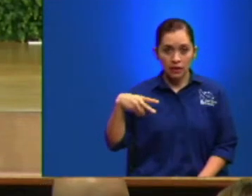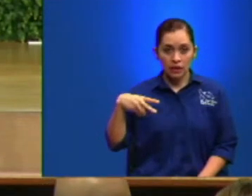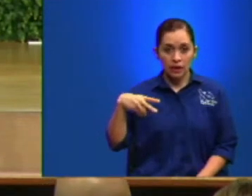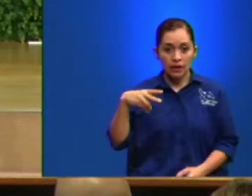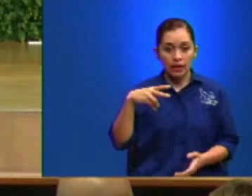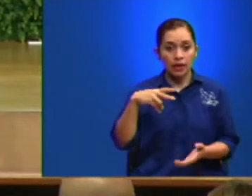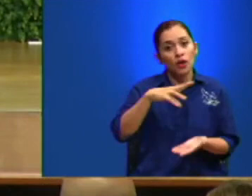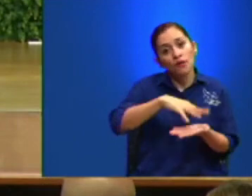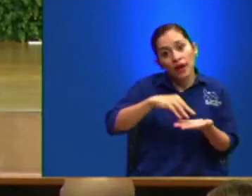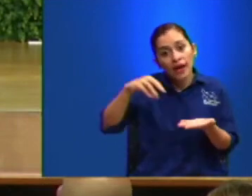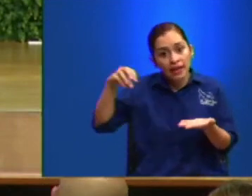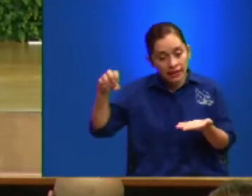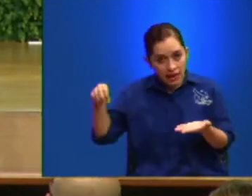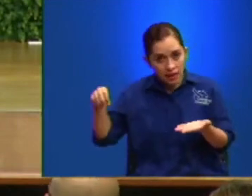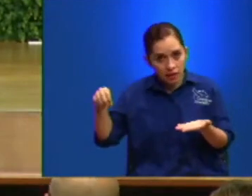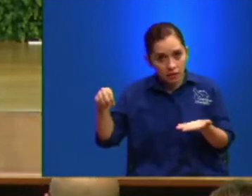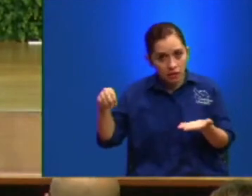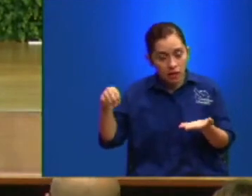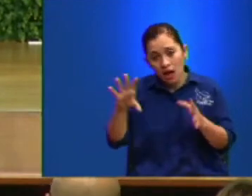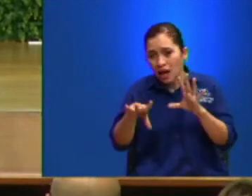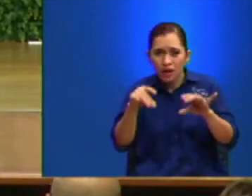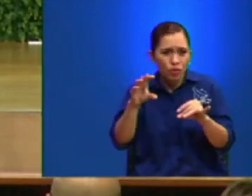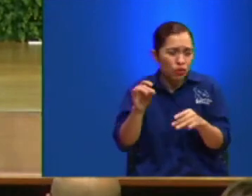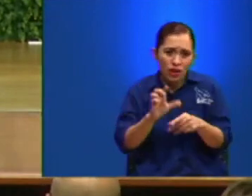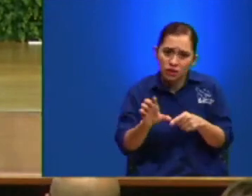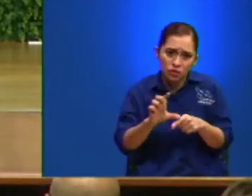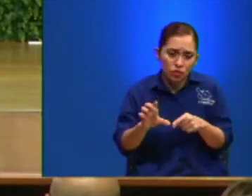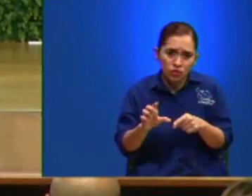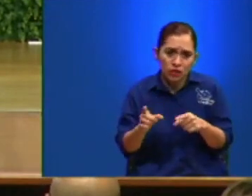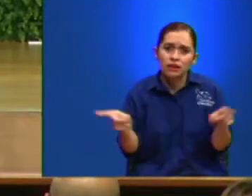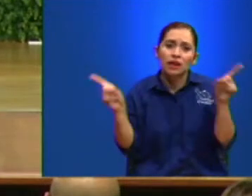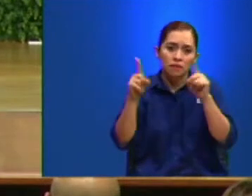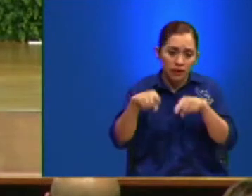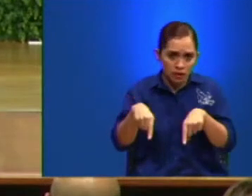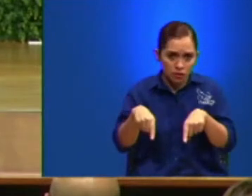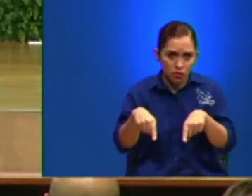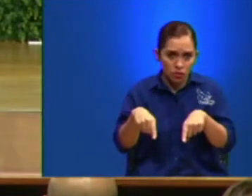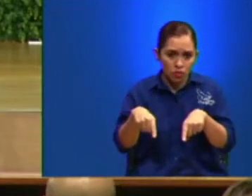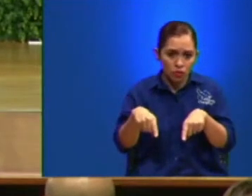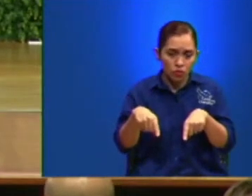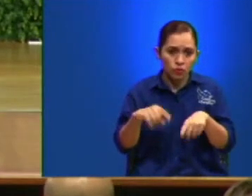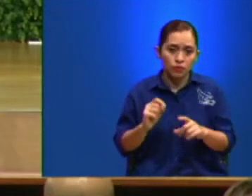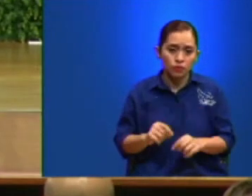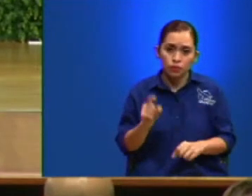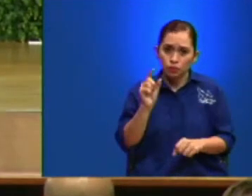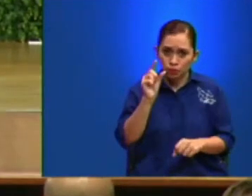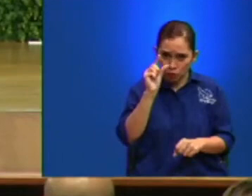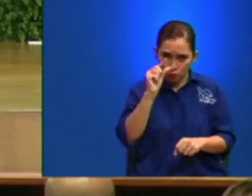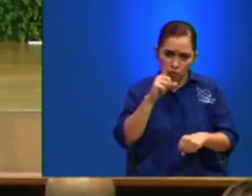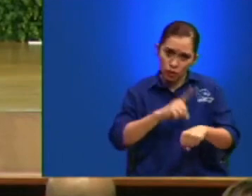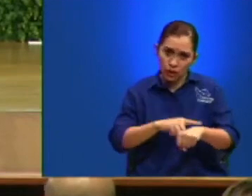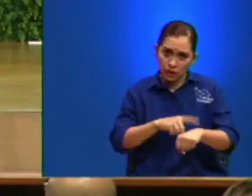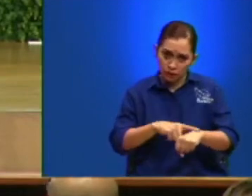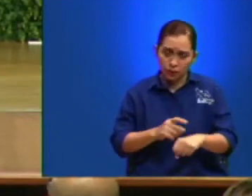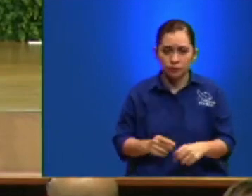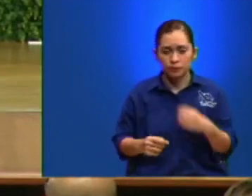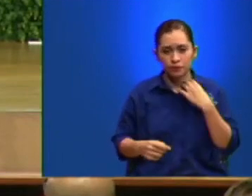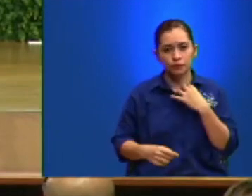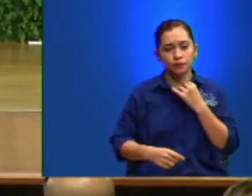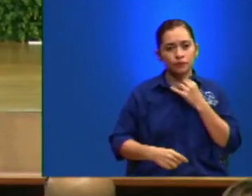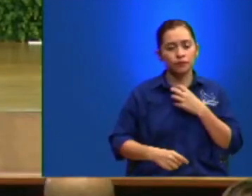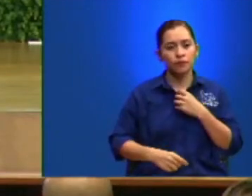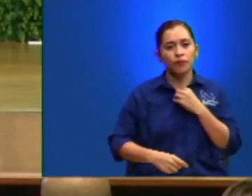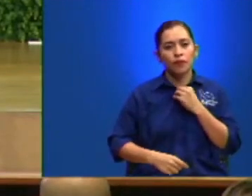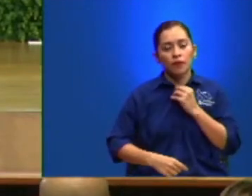esquema escatológico hermano pero eso no es el tema de hoy nos hemos metido en muchos problemas en todos los